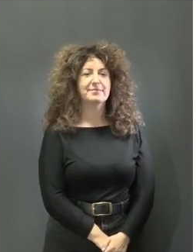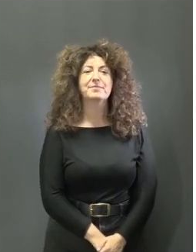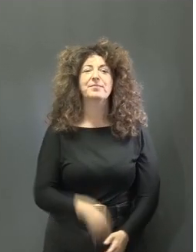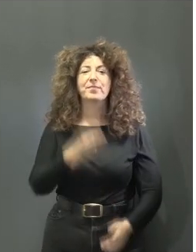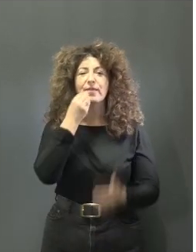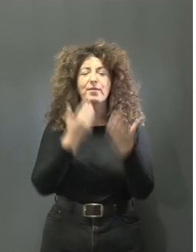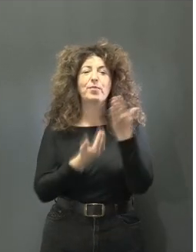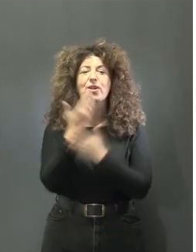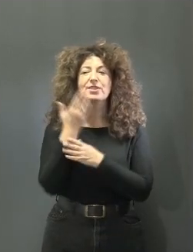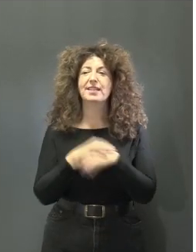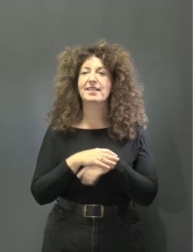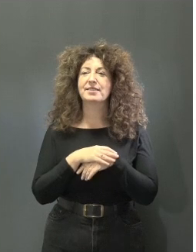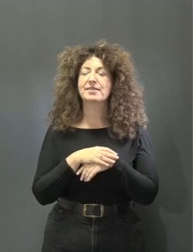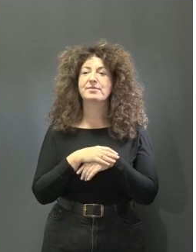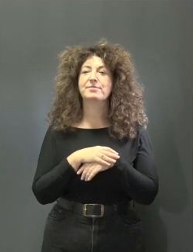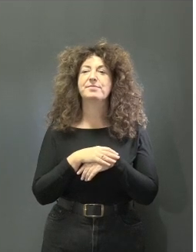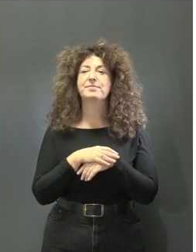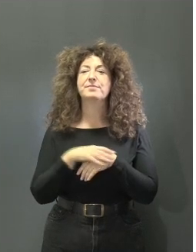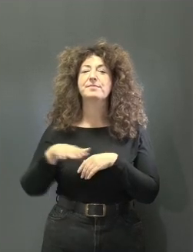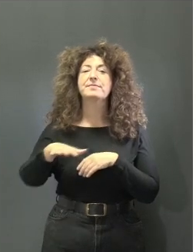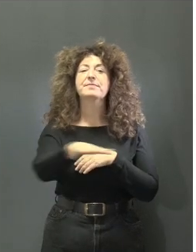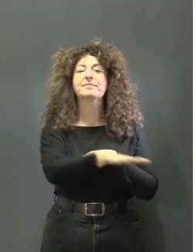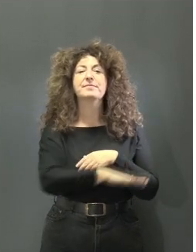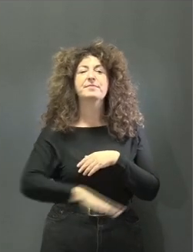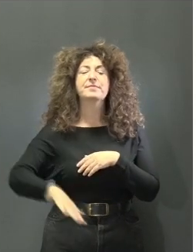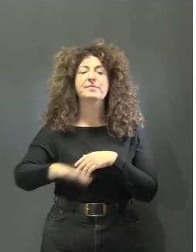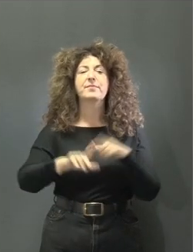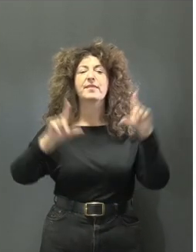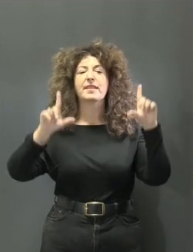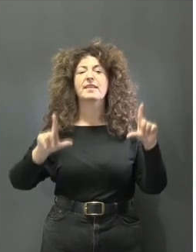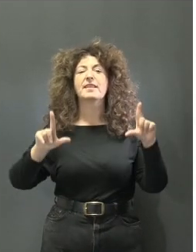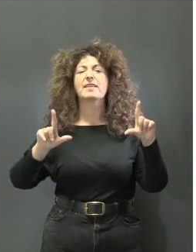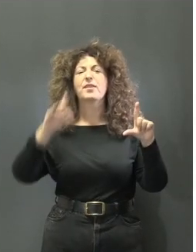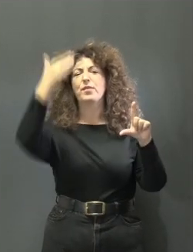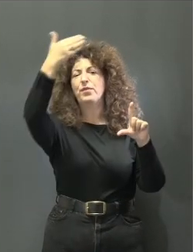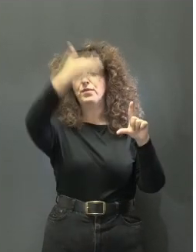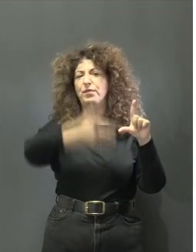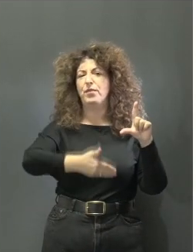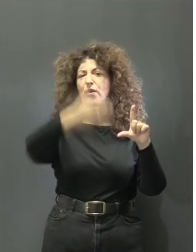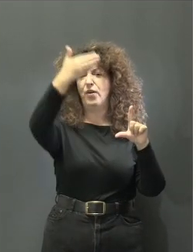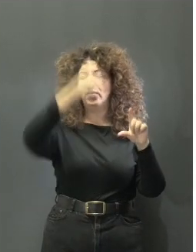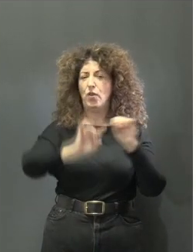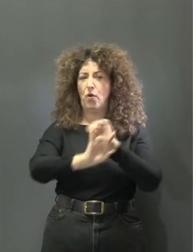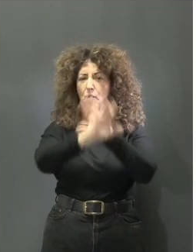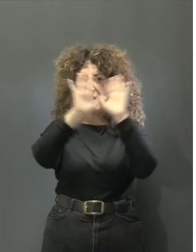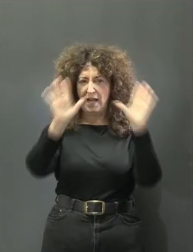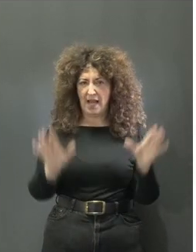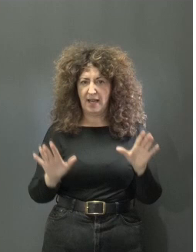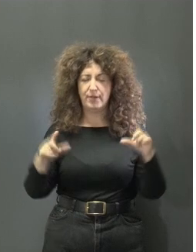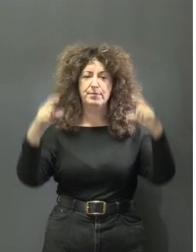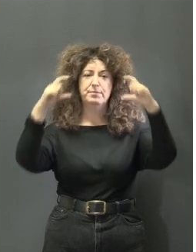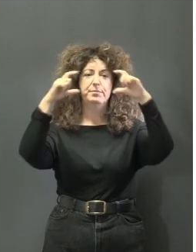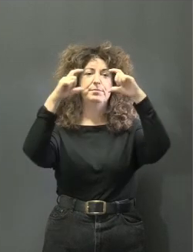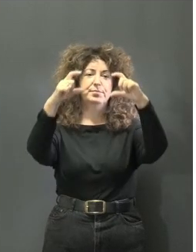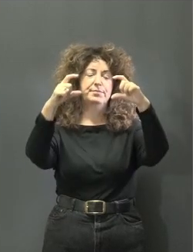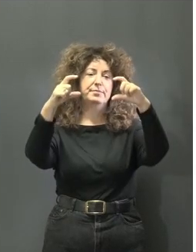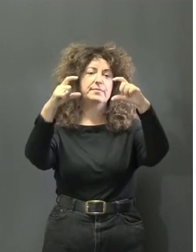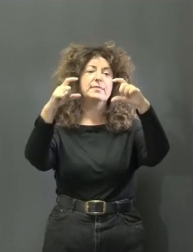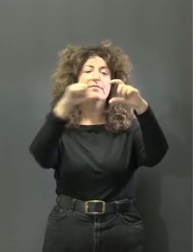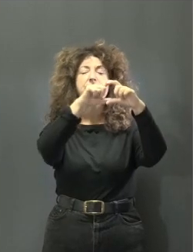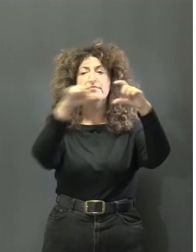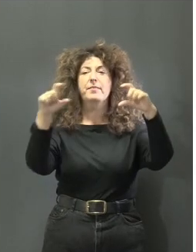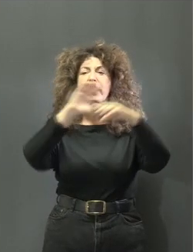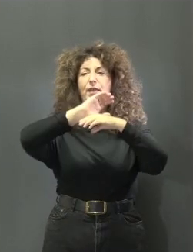Buenos días. Estamos en un escenario de fondo claro con un cartel corporativo CEAPAT Imserso